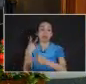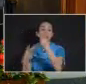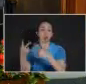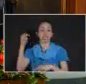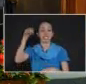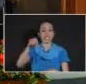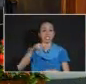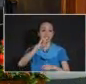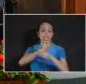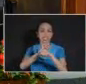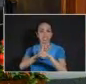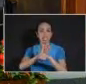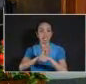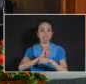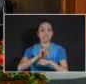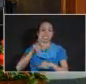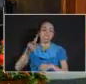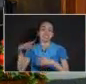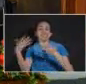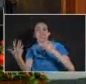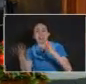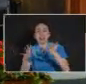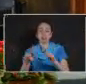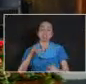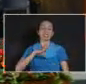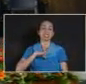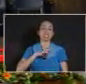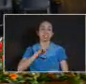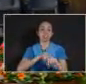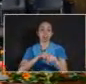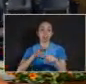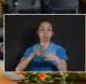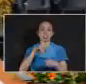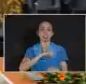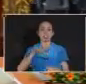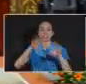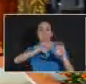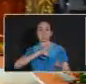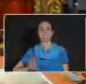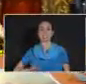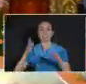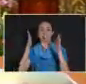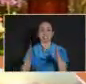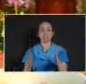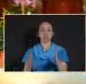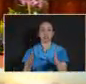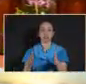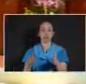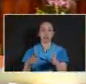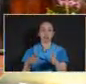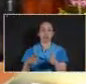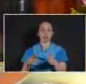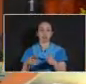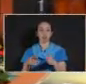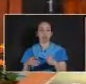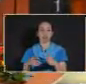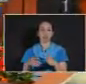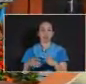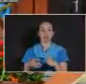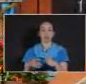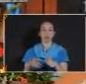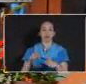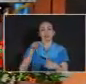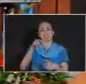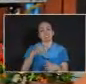estimado hermano, y aunque ya tenga tiempo de ser cristiano, dentro de nosotros se mira, perdón, no se va a sentir